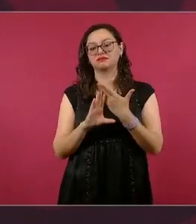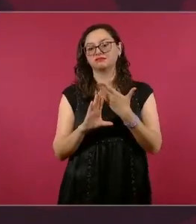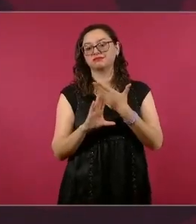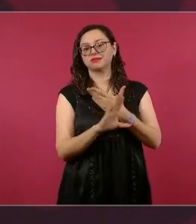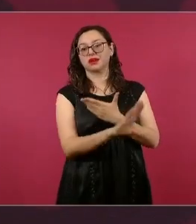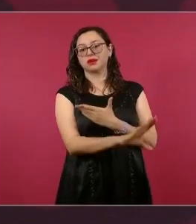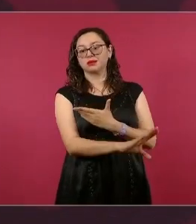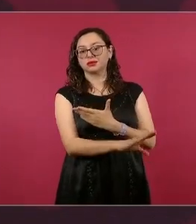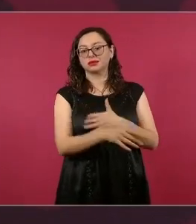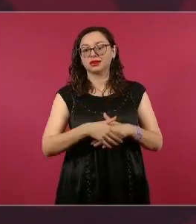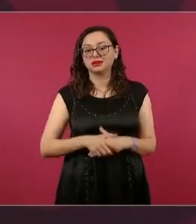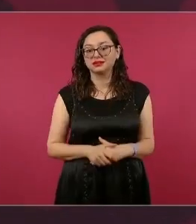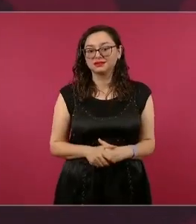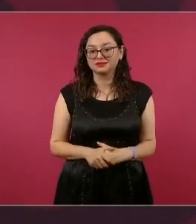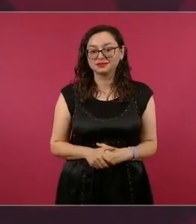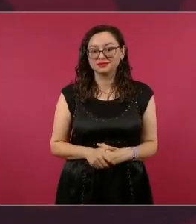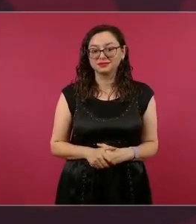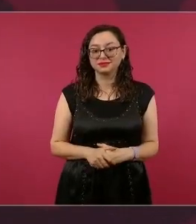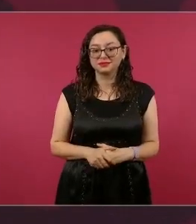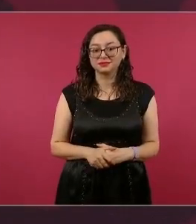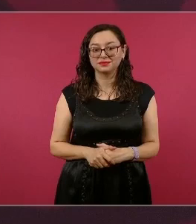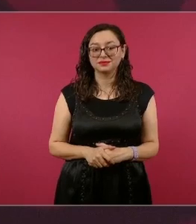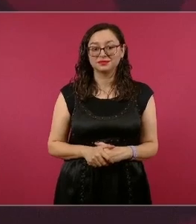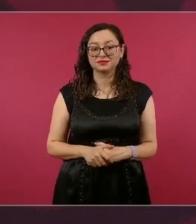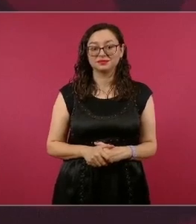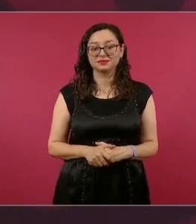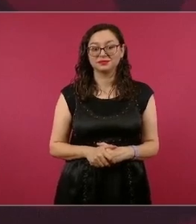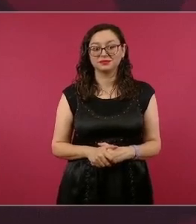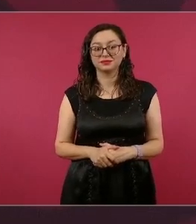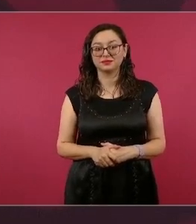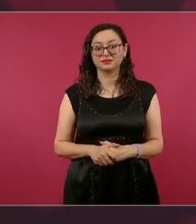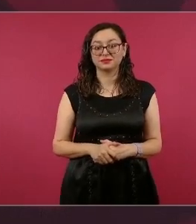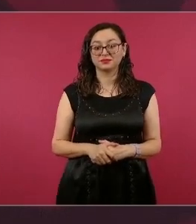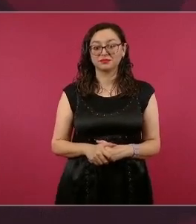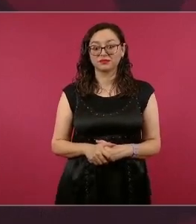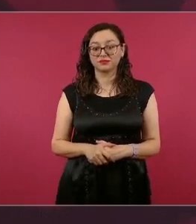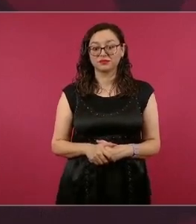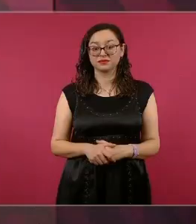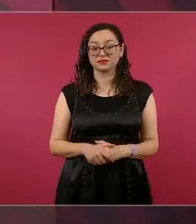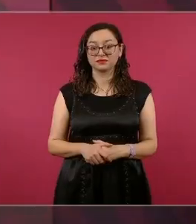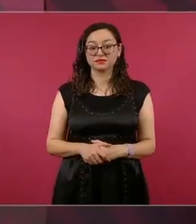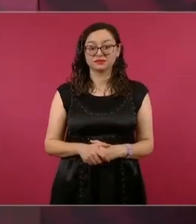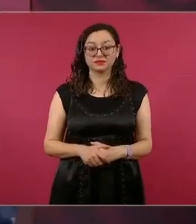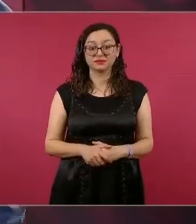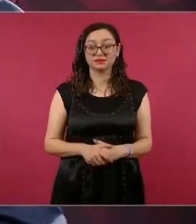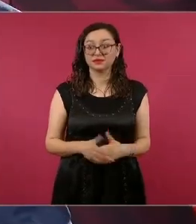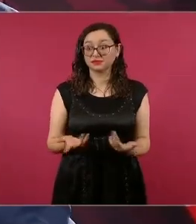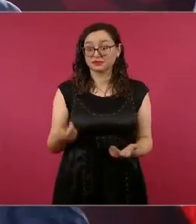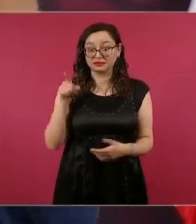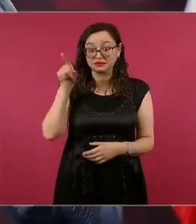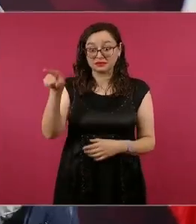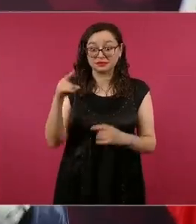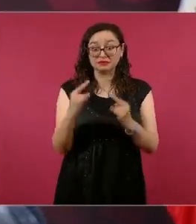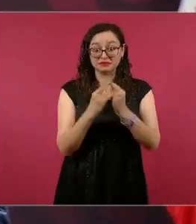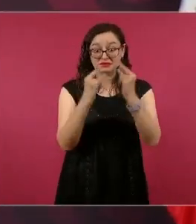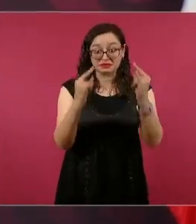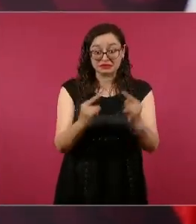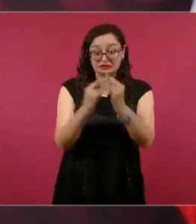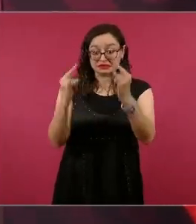Era muy fuerte que la gente estuviese aquí y todo Reforma, sí,